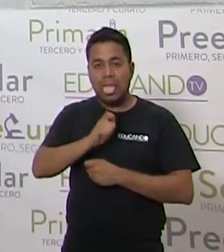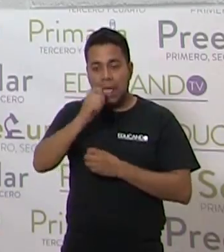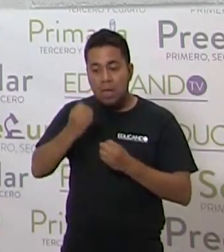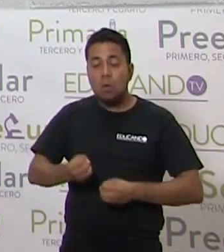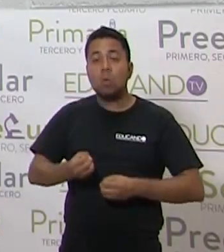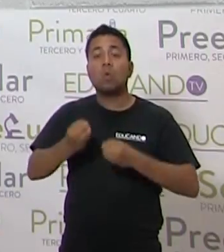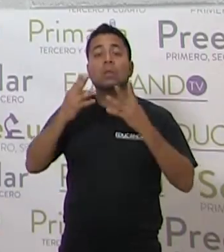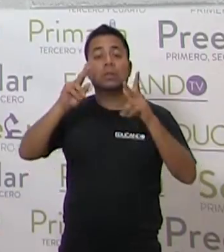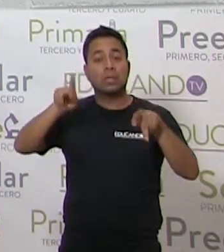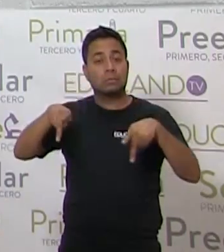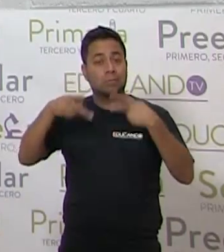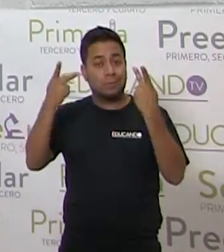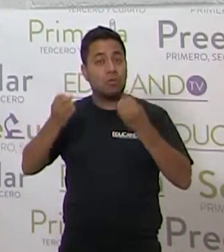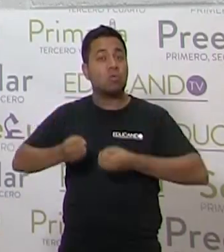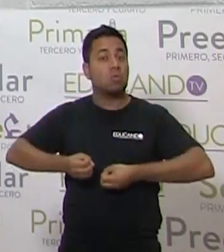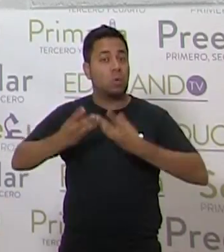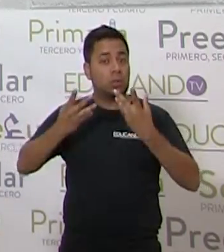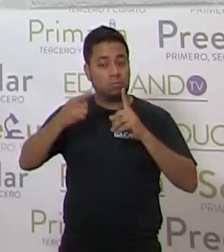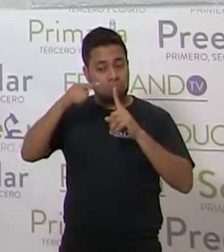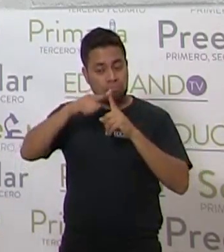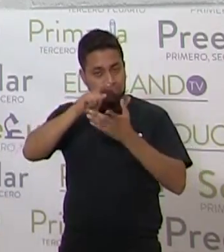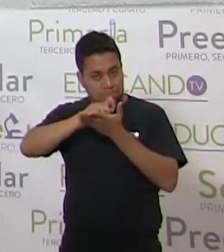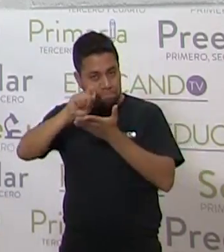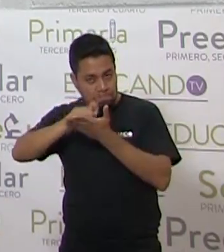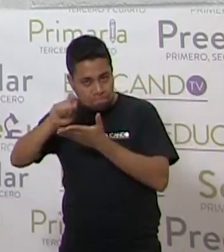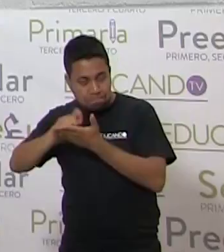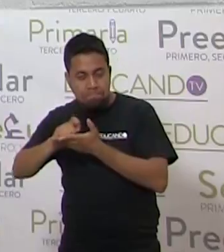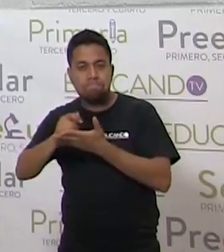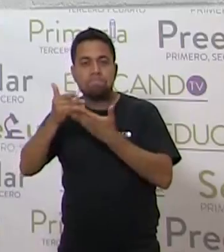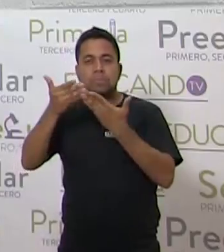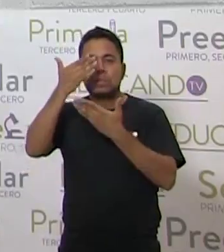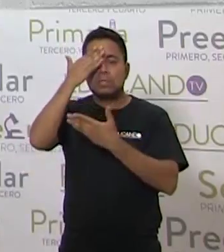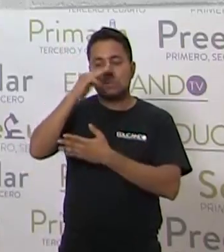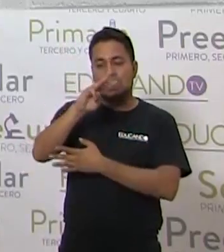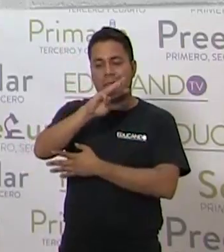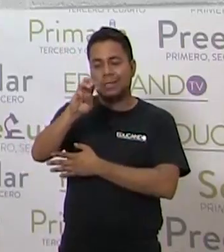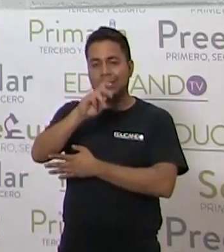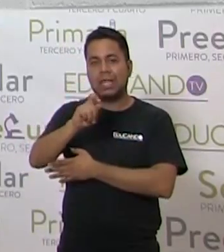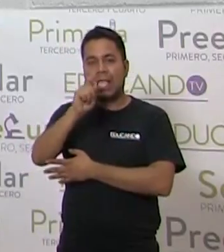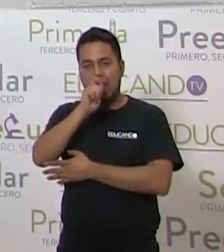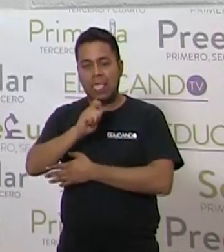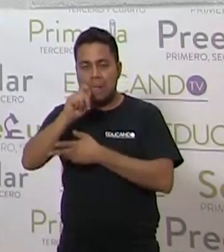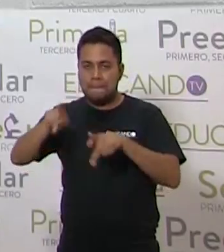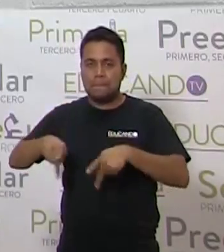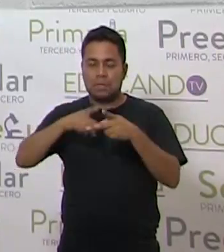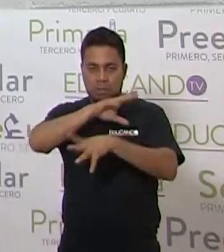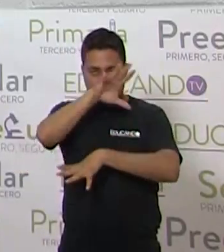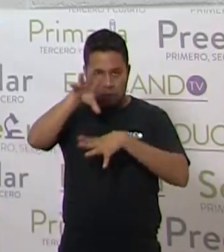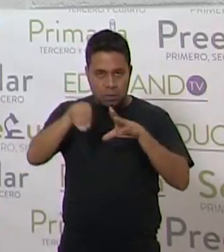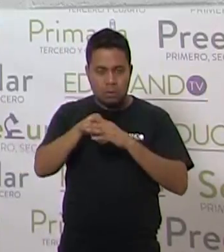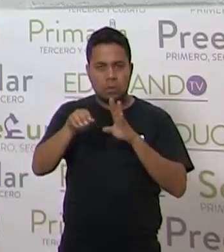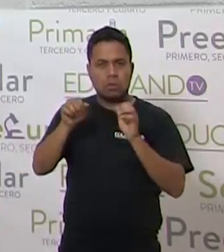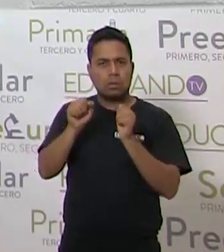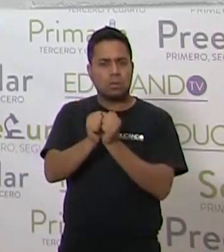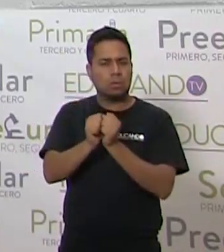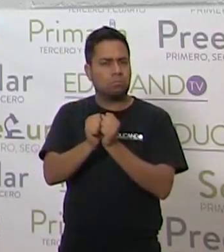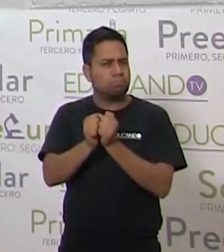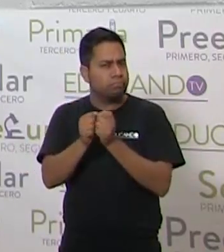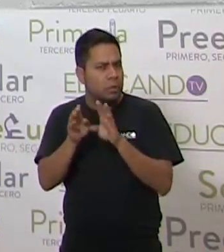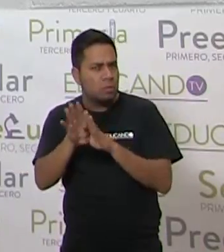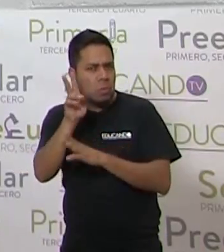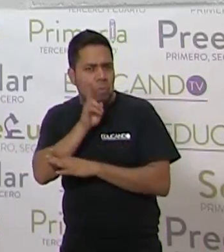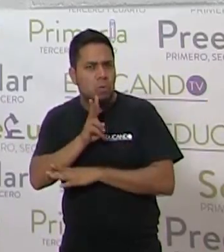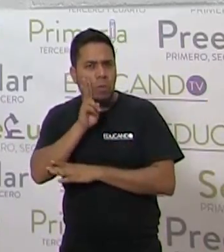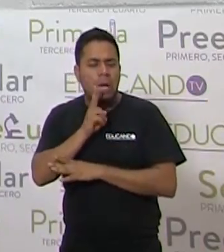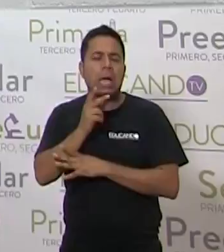vendieron desarrollando la división sabemos ahora que son 300 paletas las que se vendieron cómo lo podemos comprobar pues haciendo